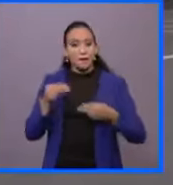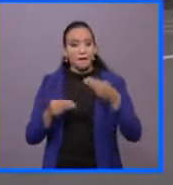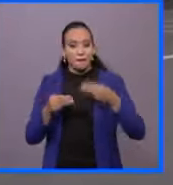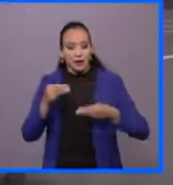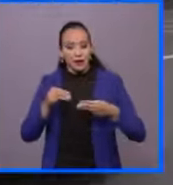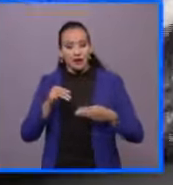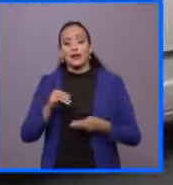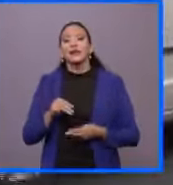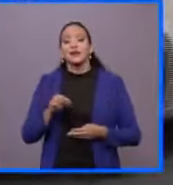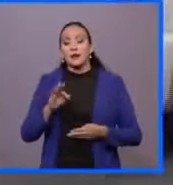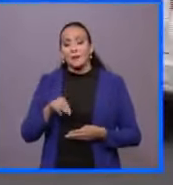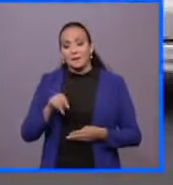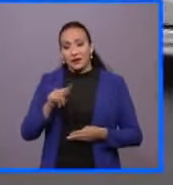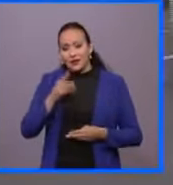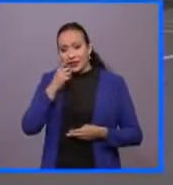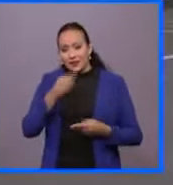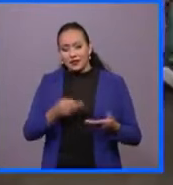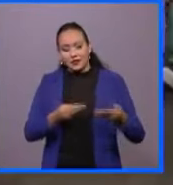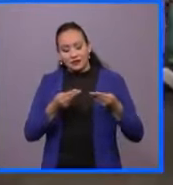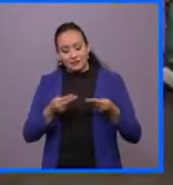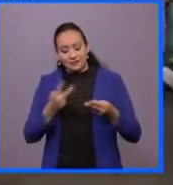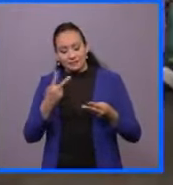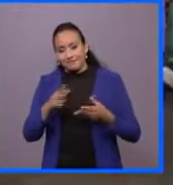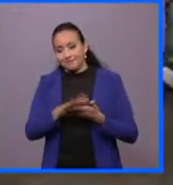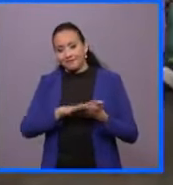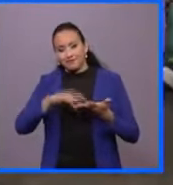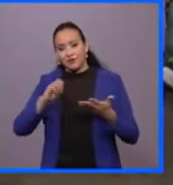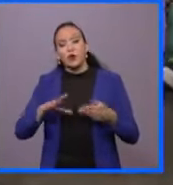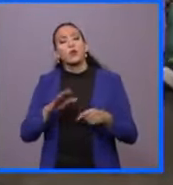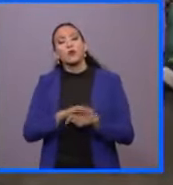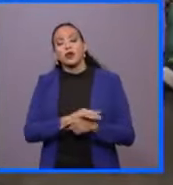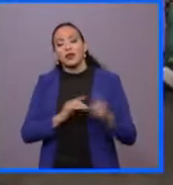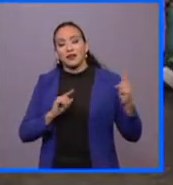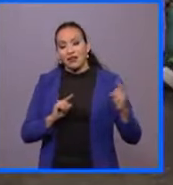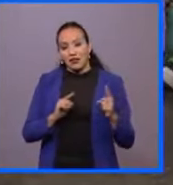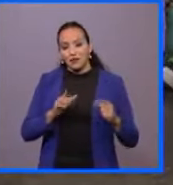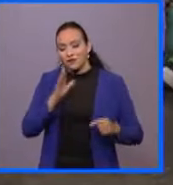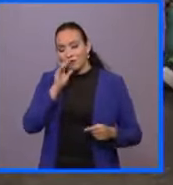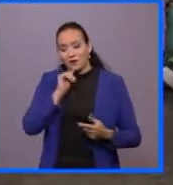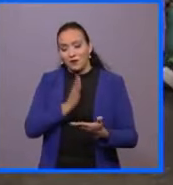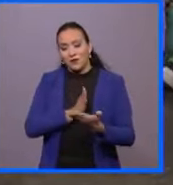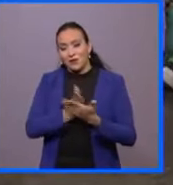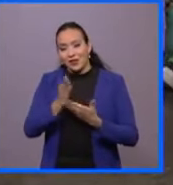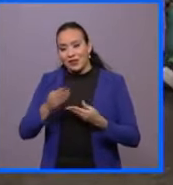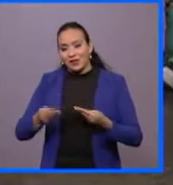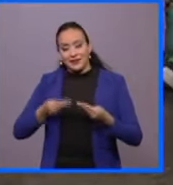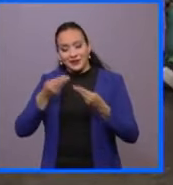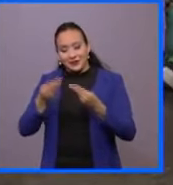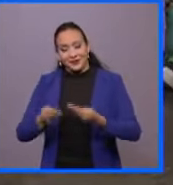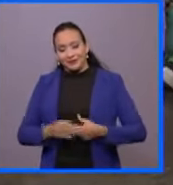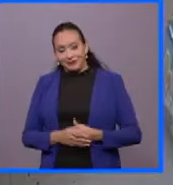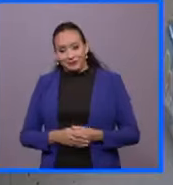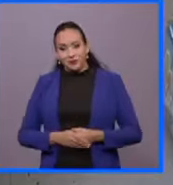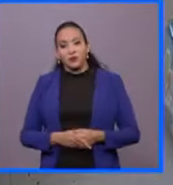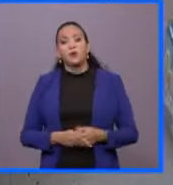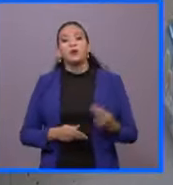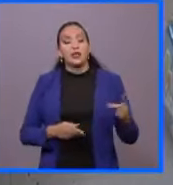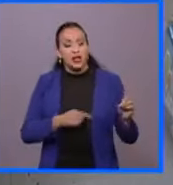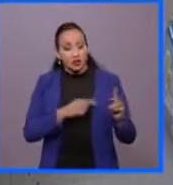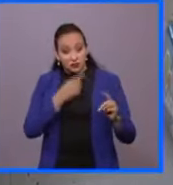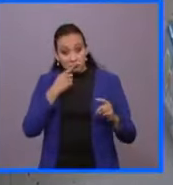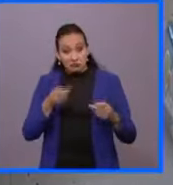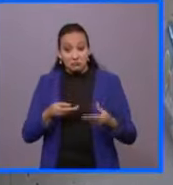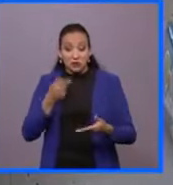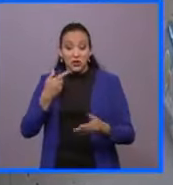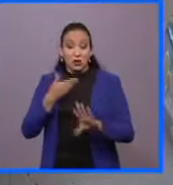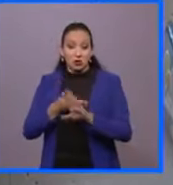la Mata Pizaña propone desechar los recursos por falta de interés legítimo de la asociación y de la persona que promovieron los